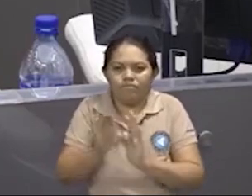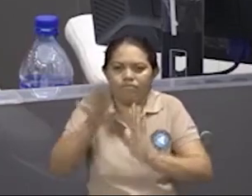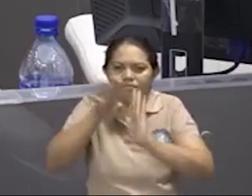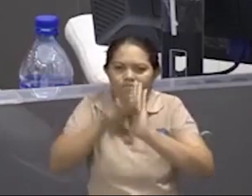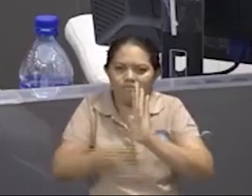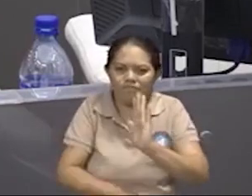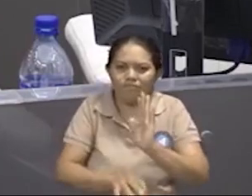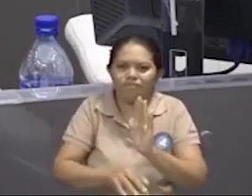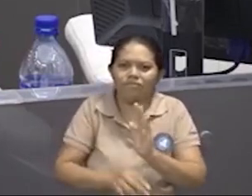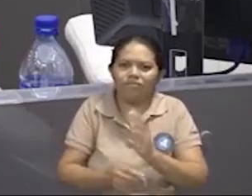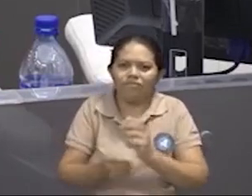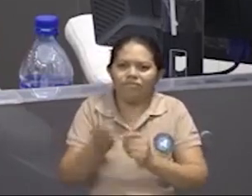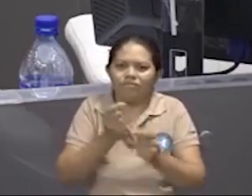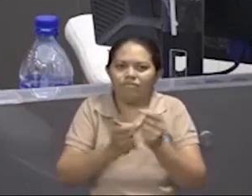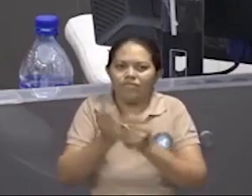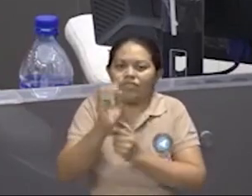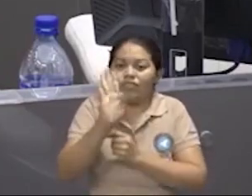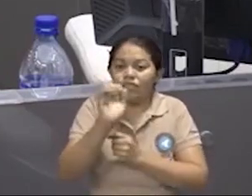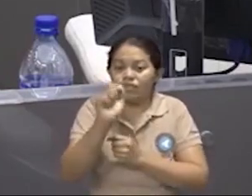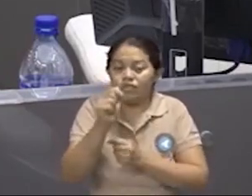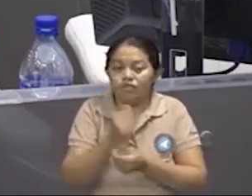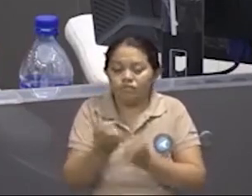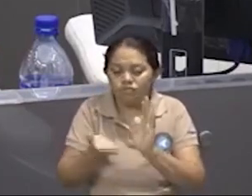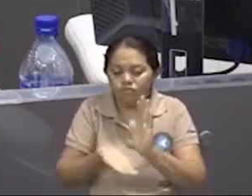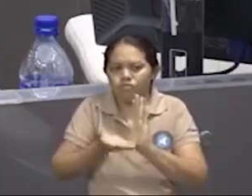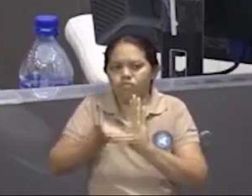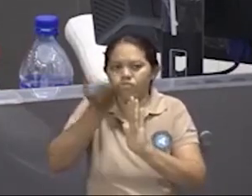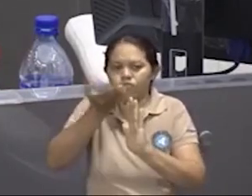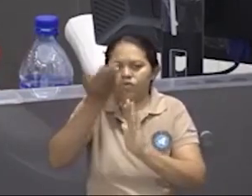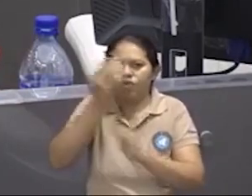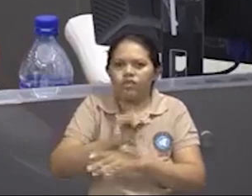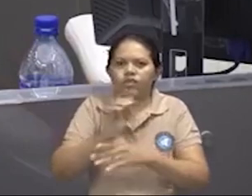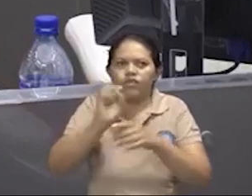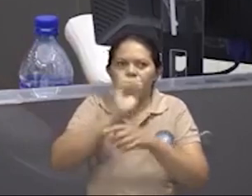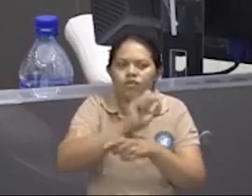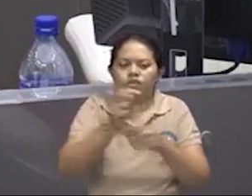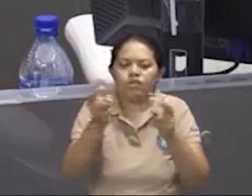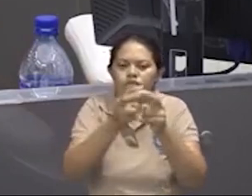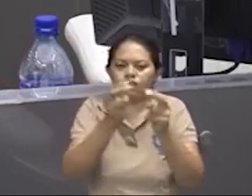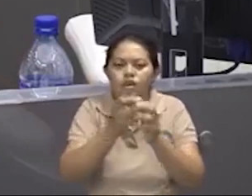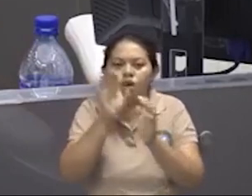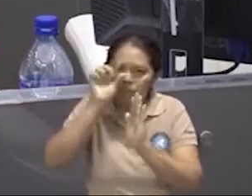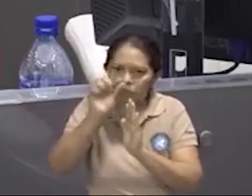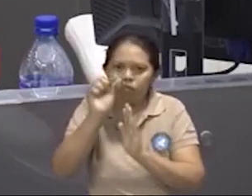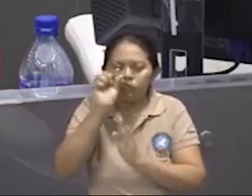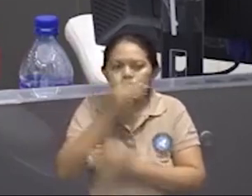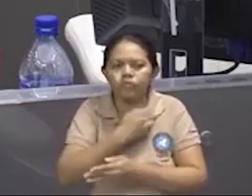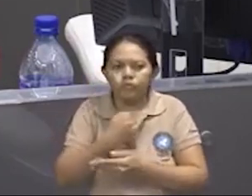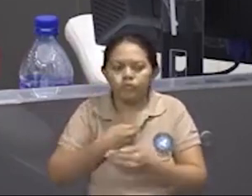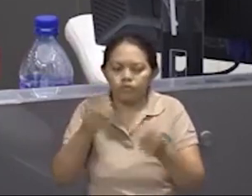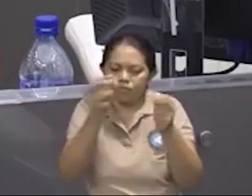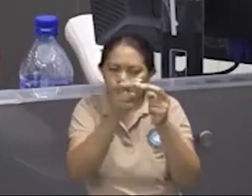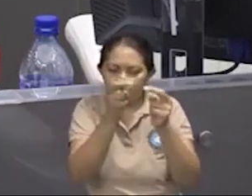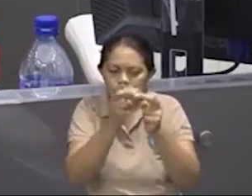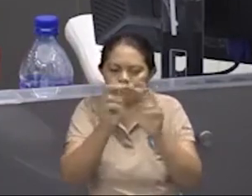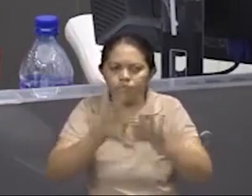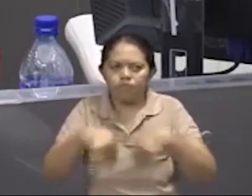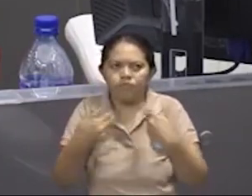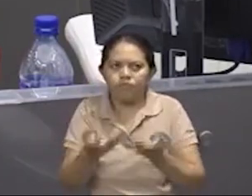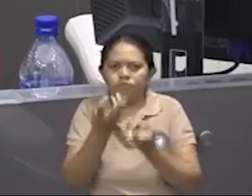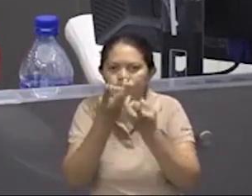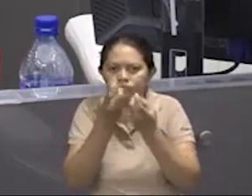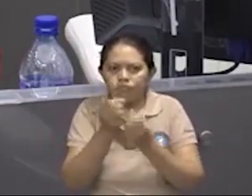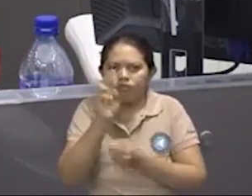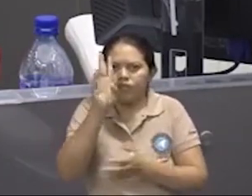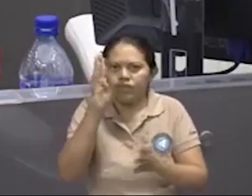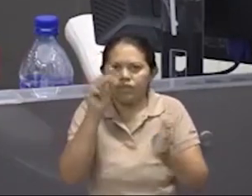la dependencia de hidrocarburos, el incremento de la cobertura del servicio y el ahorro energético. Para ello, se cuenta